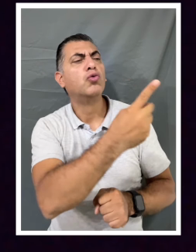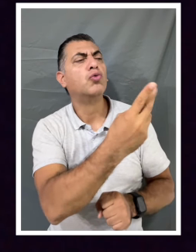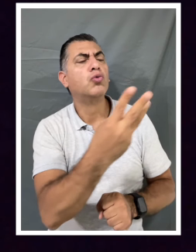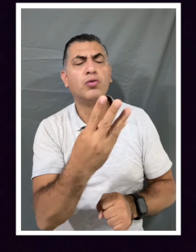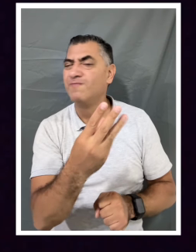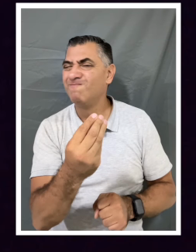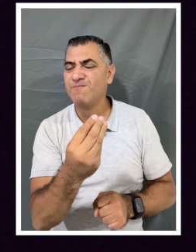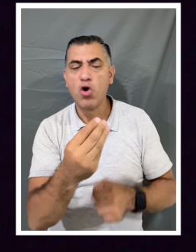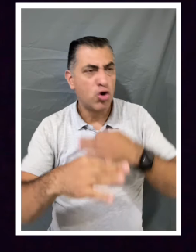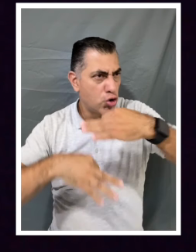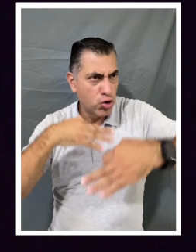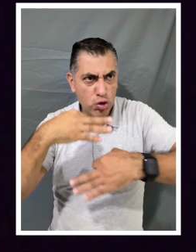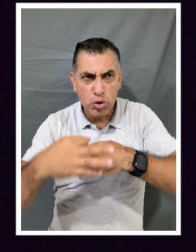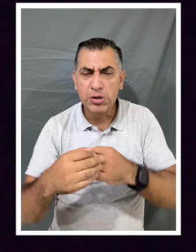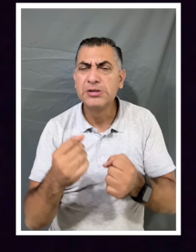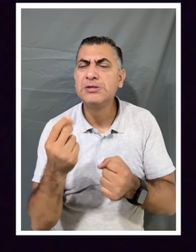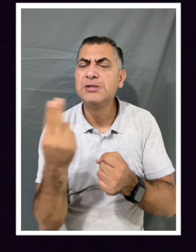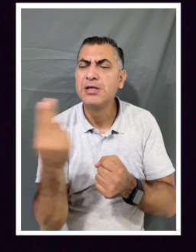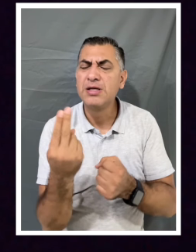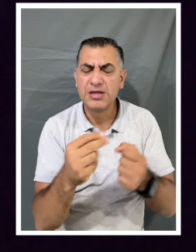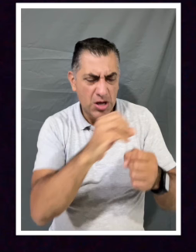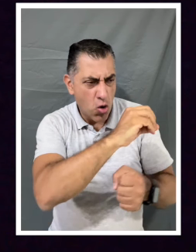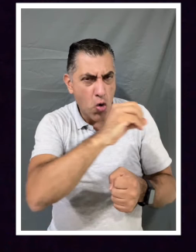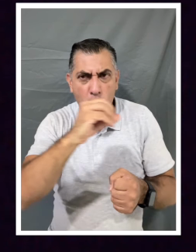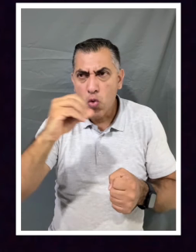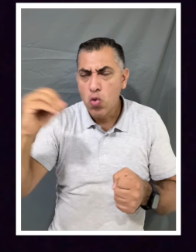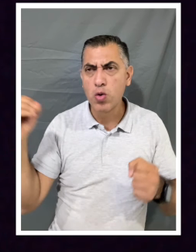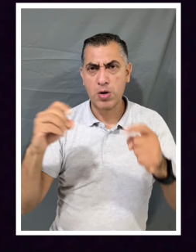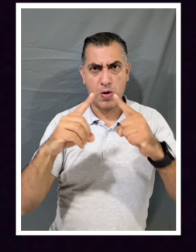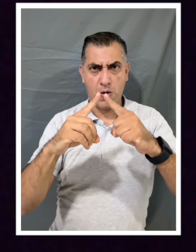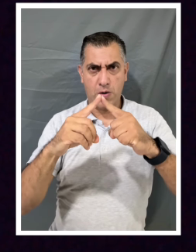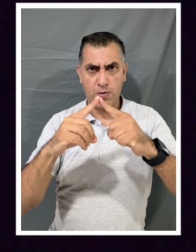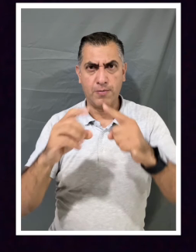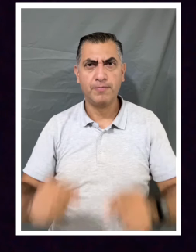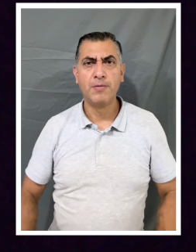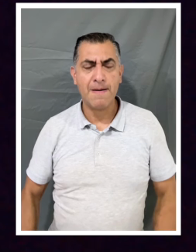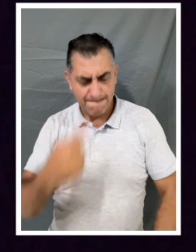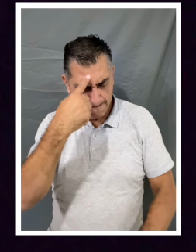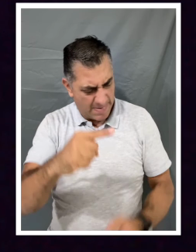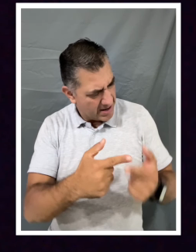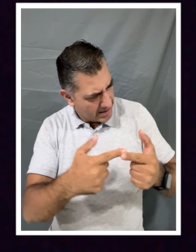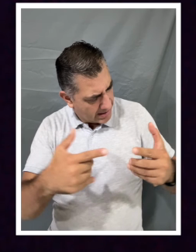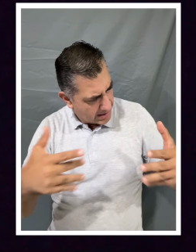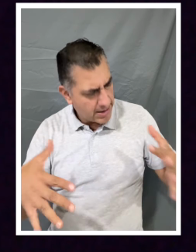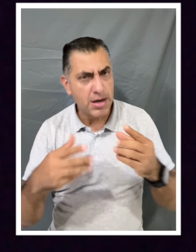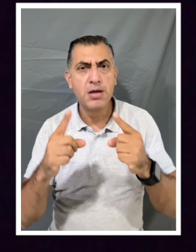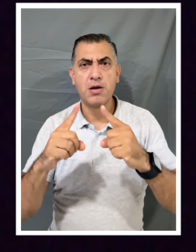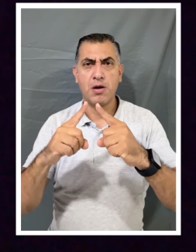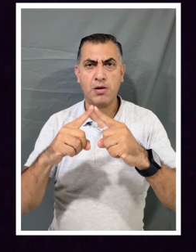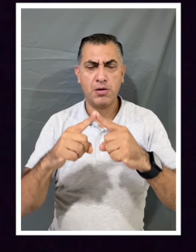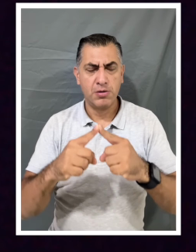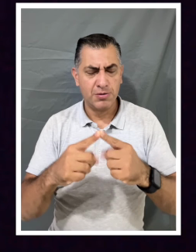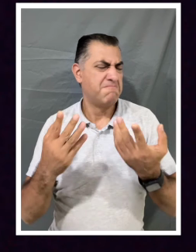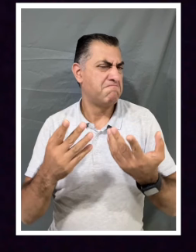es tarea de cada miembro de la iglesia yo estoy seguro que vamos a seguir siendo una gran iglesia y y bueno por qué no